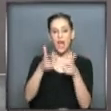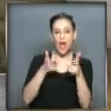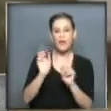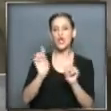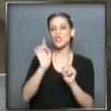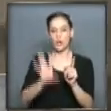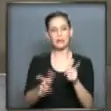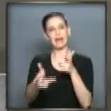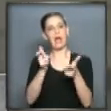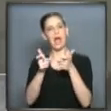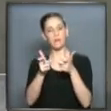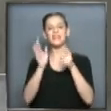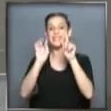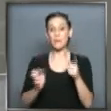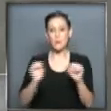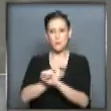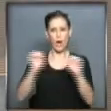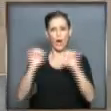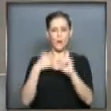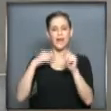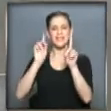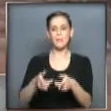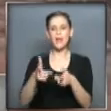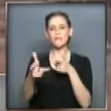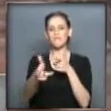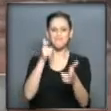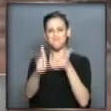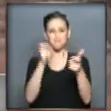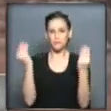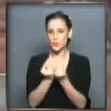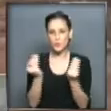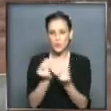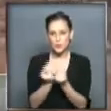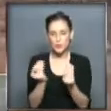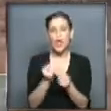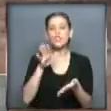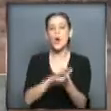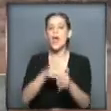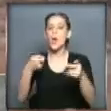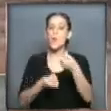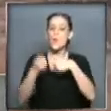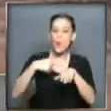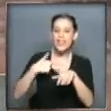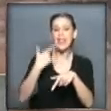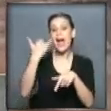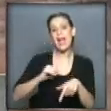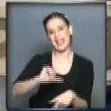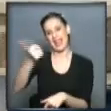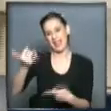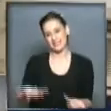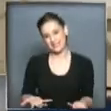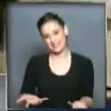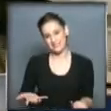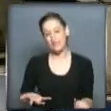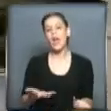fuego, sino también cohetes Pampa y misiles antitanques, y que en el contrabando hubo un propósito de lucro. En el